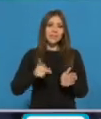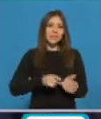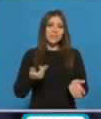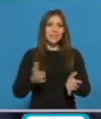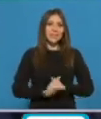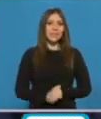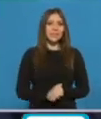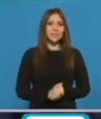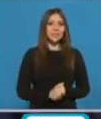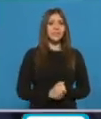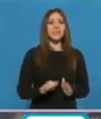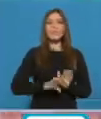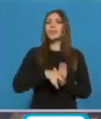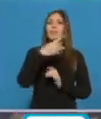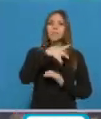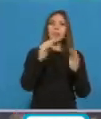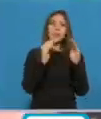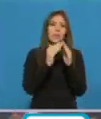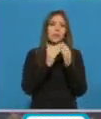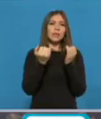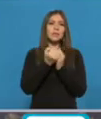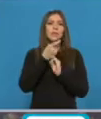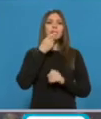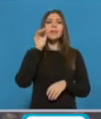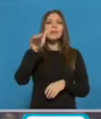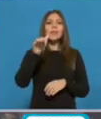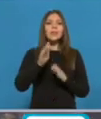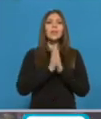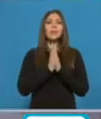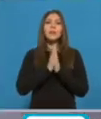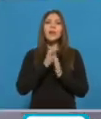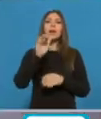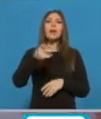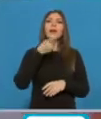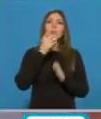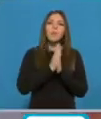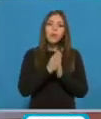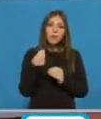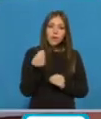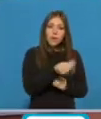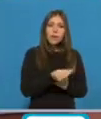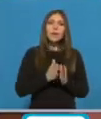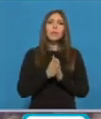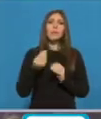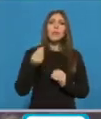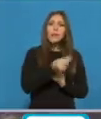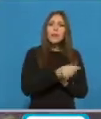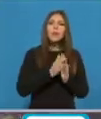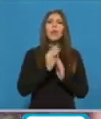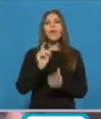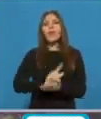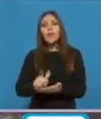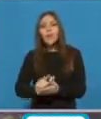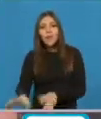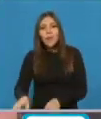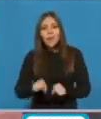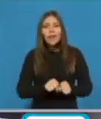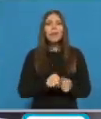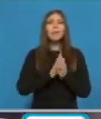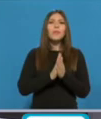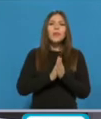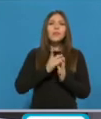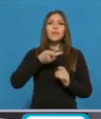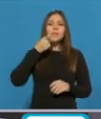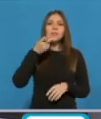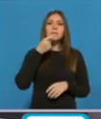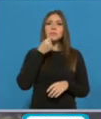pasó alguna vez que pedía yo y entonces ya sales el grito porque es como, crees que es lo más fácil. Muchas veces lo hacemos porque dices, así